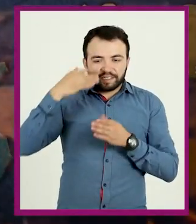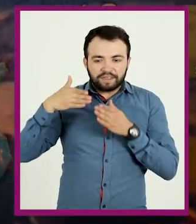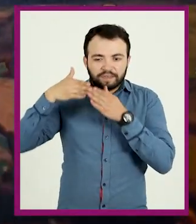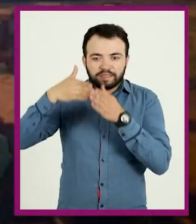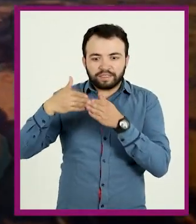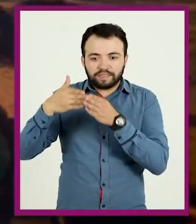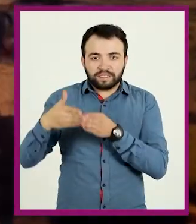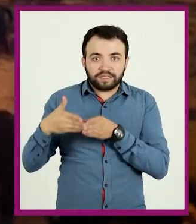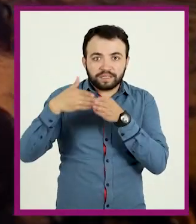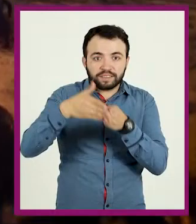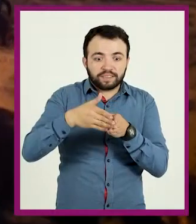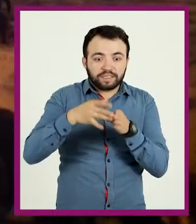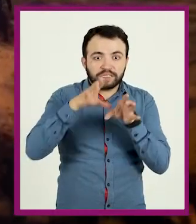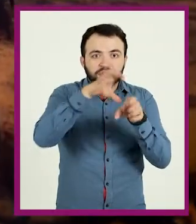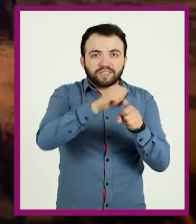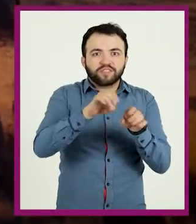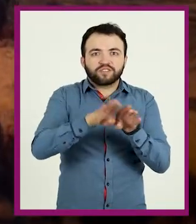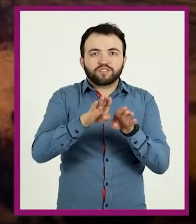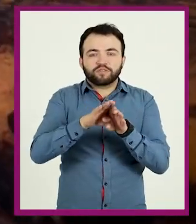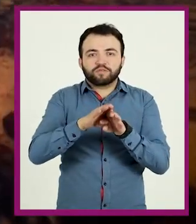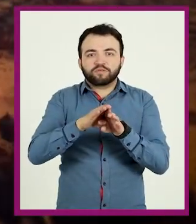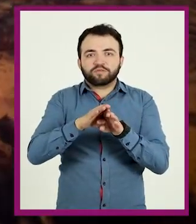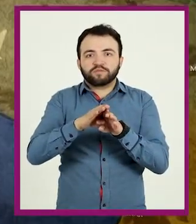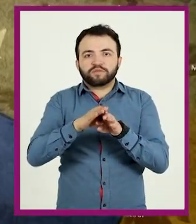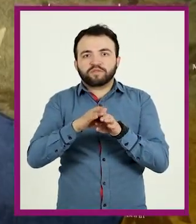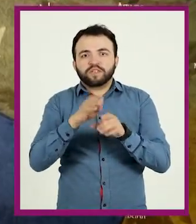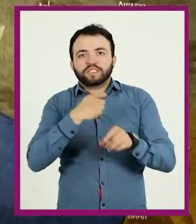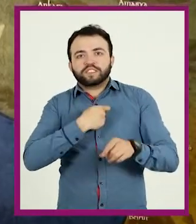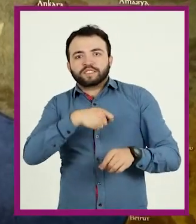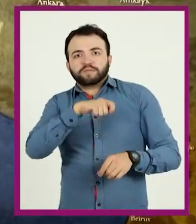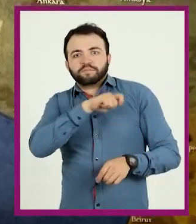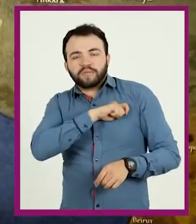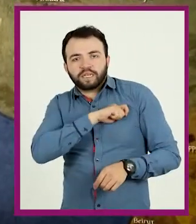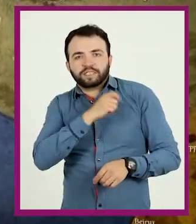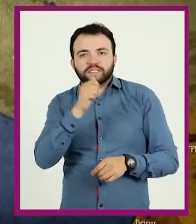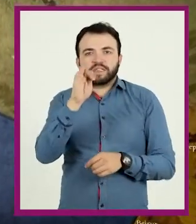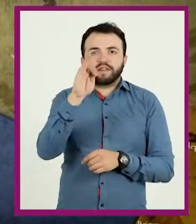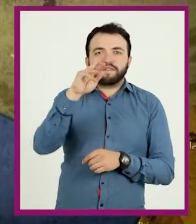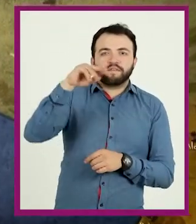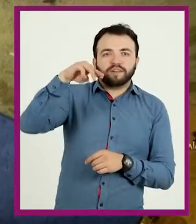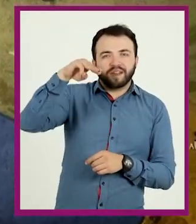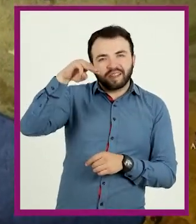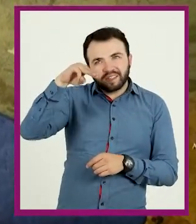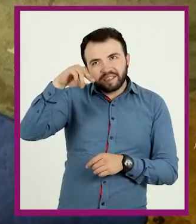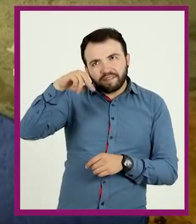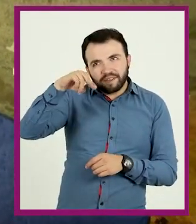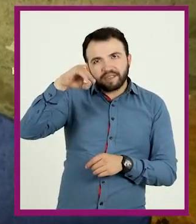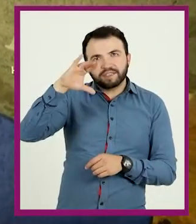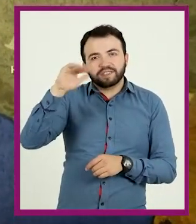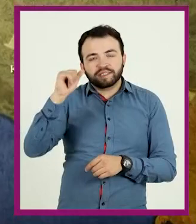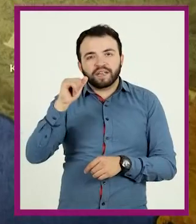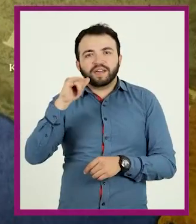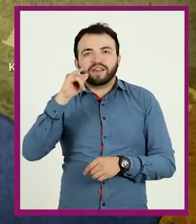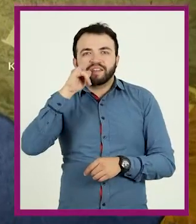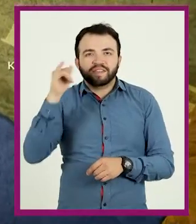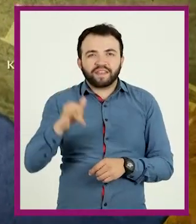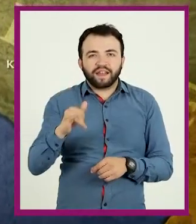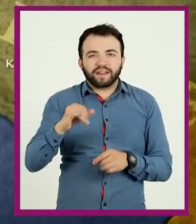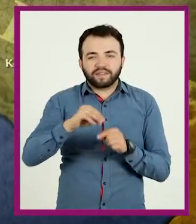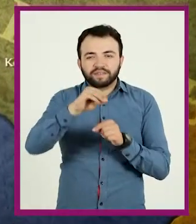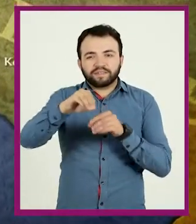asolaban los puertos de España, Francia e Italia. En la primera mitad del siglo, aliados con los